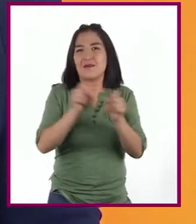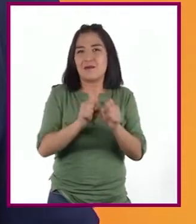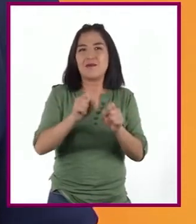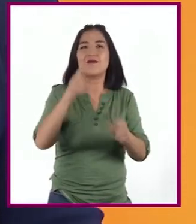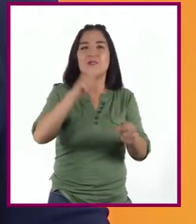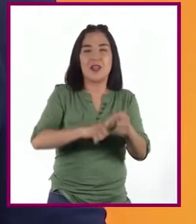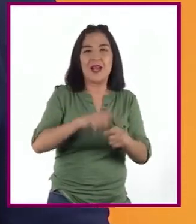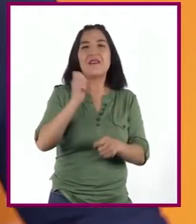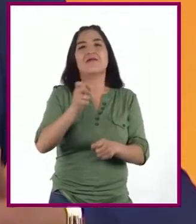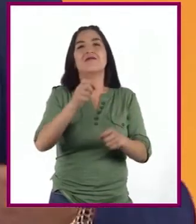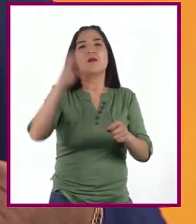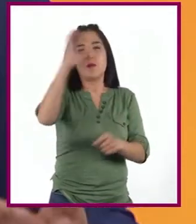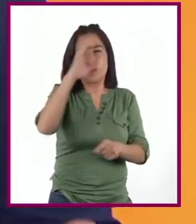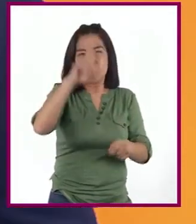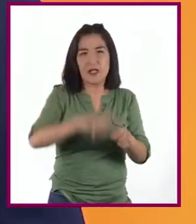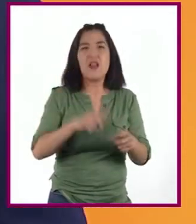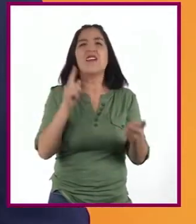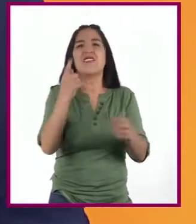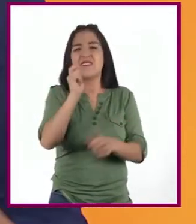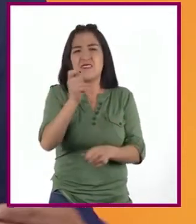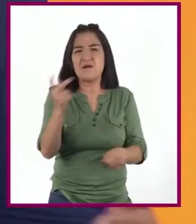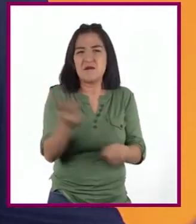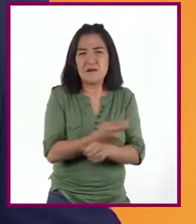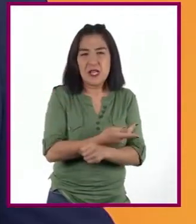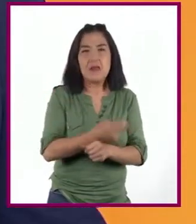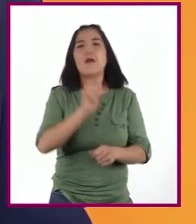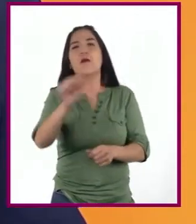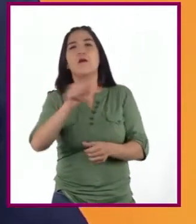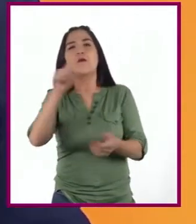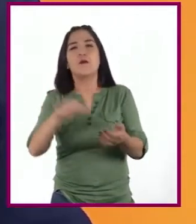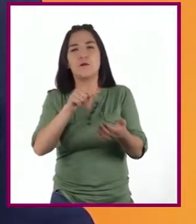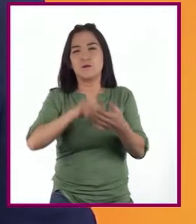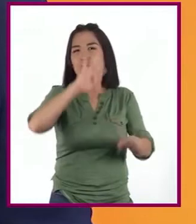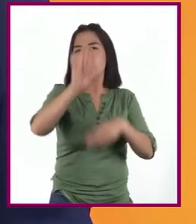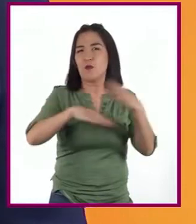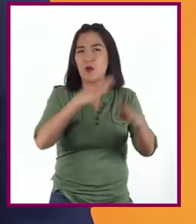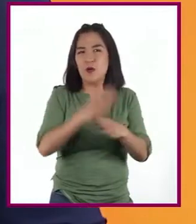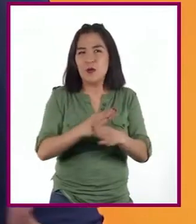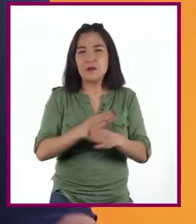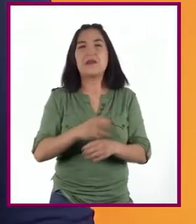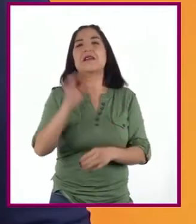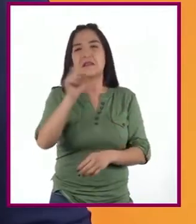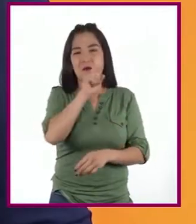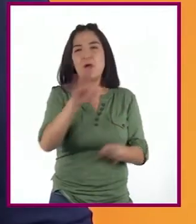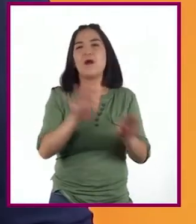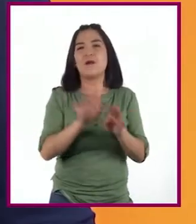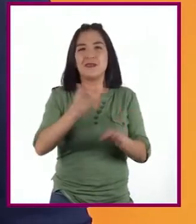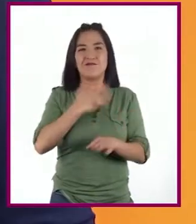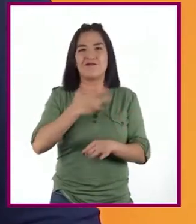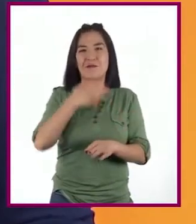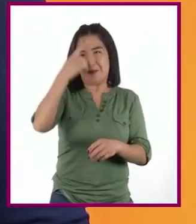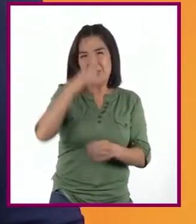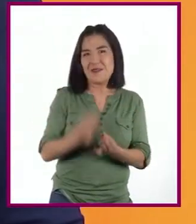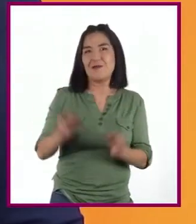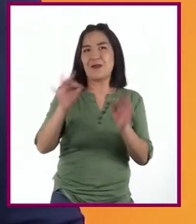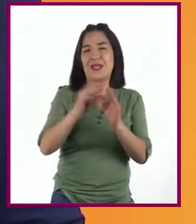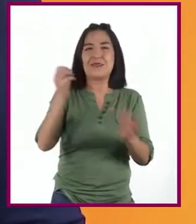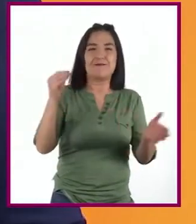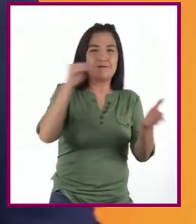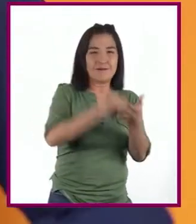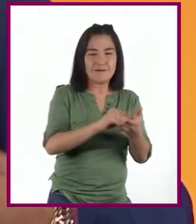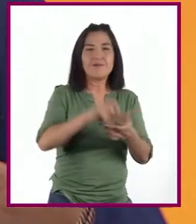estaba pasando en el lugar donde se desarrolló o en otros lugares del mundo, si es que lo influyeron, así como los